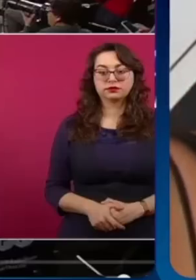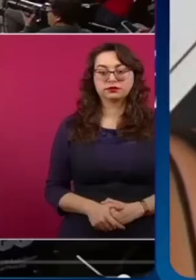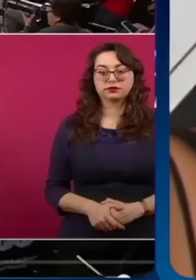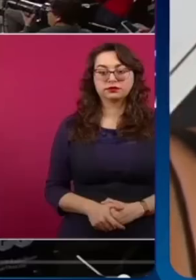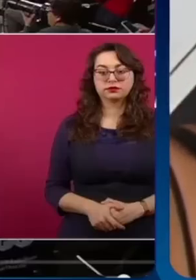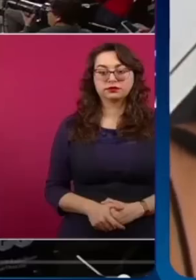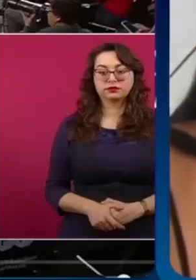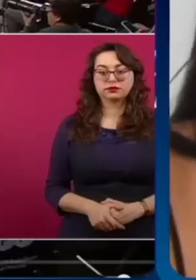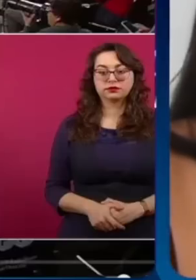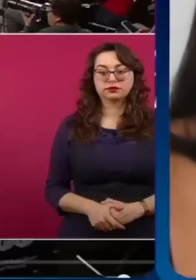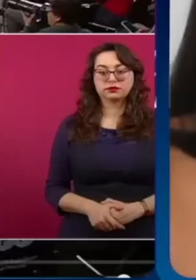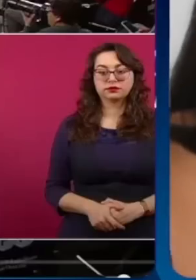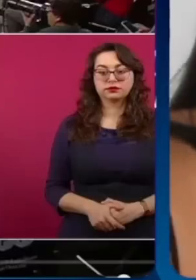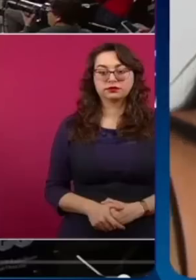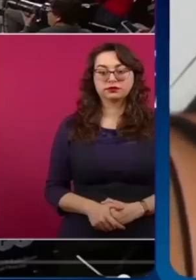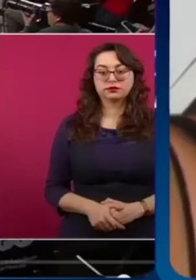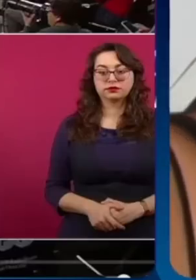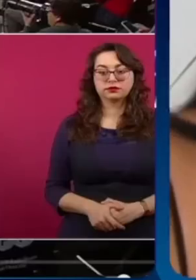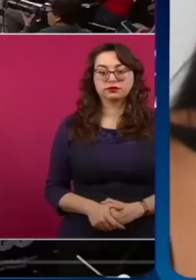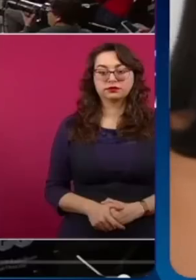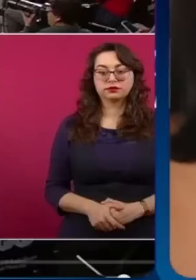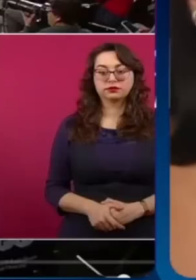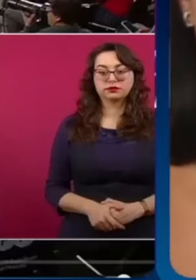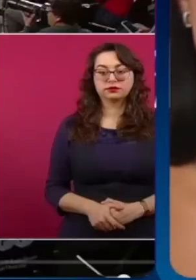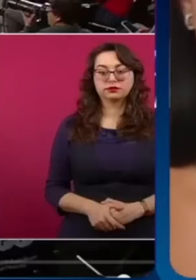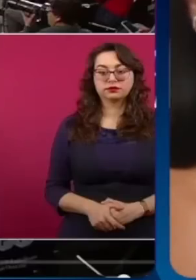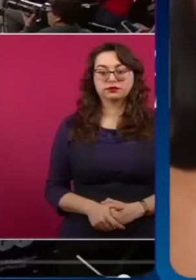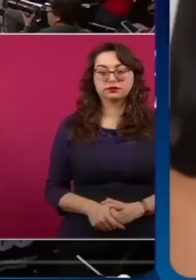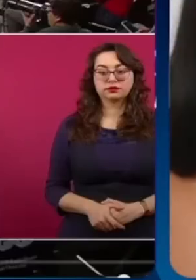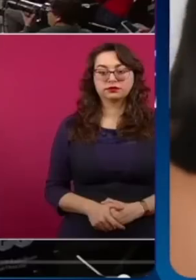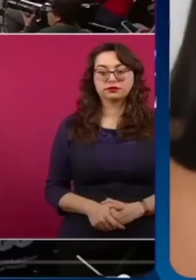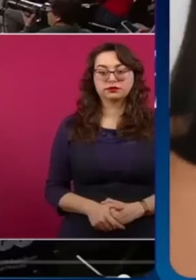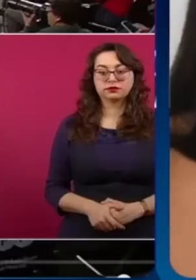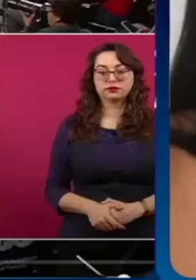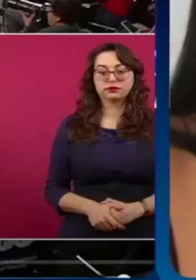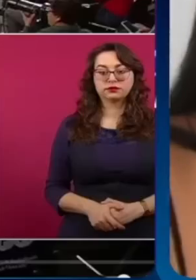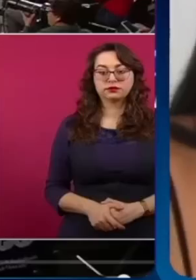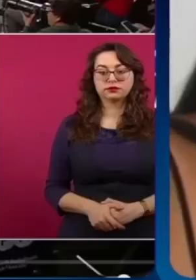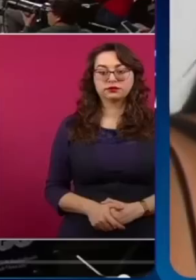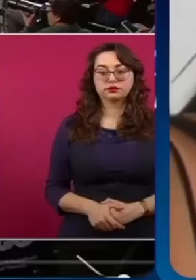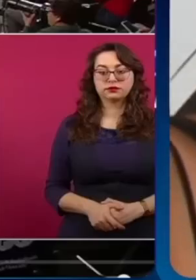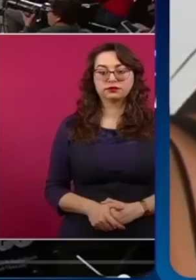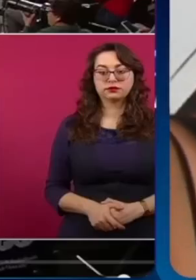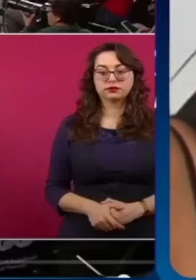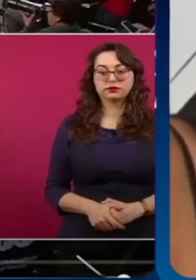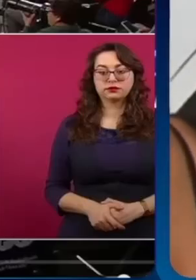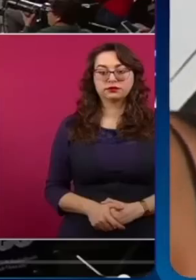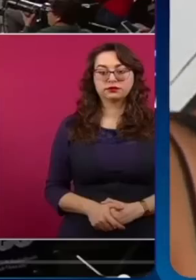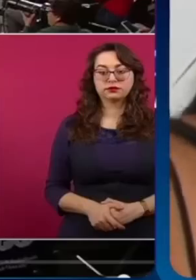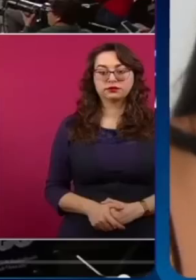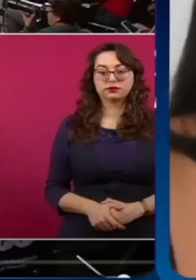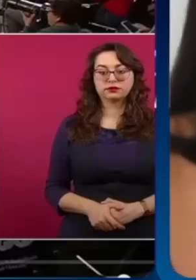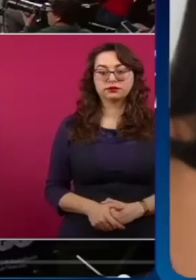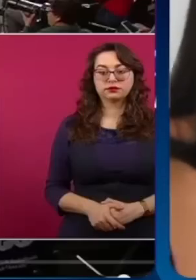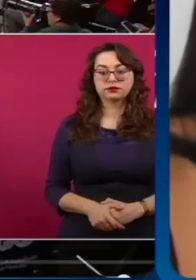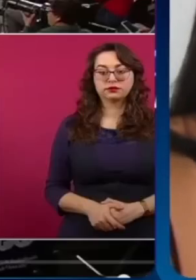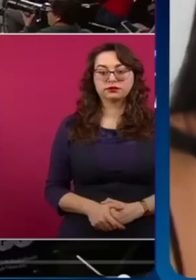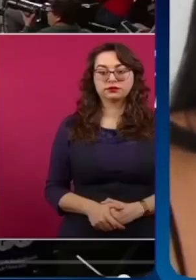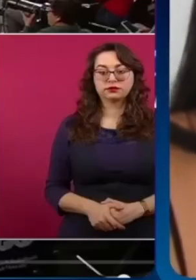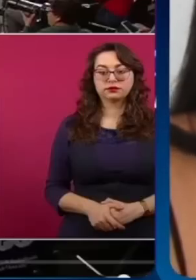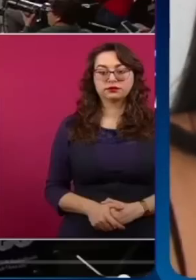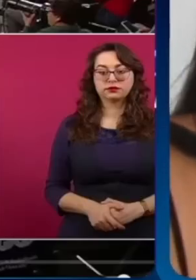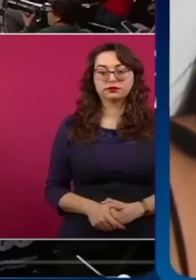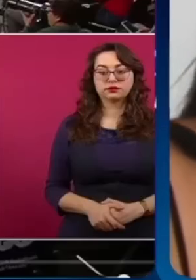las causas, es seguir luchando por los jóvenes, por la transformación, por no que no nos hagan menos en Estados